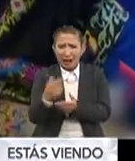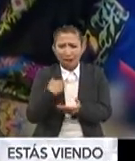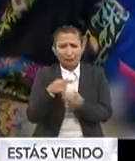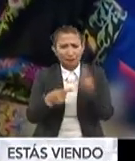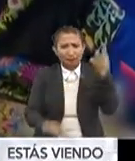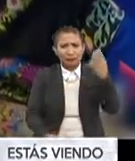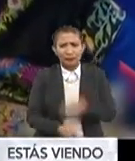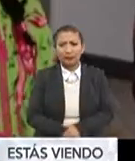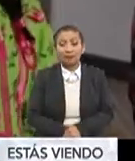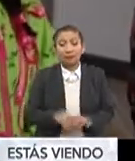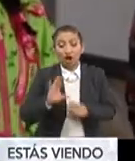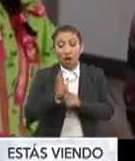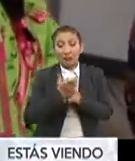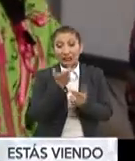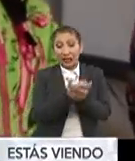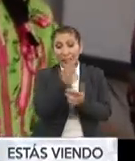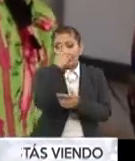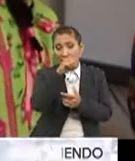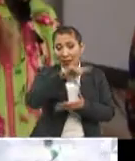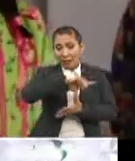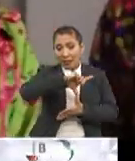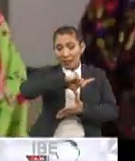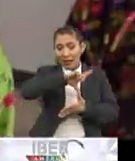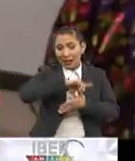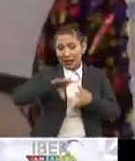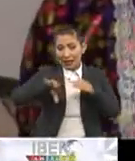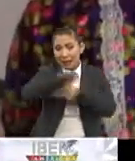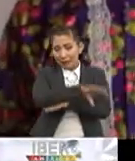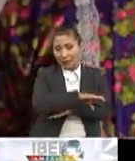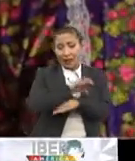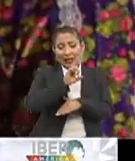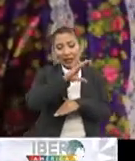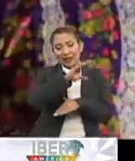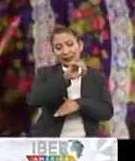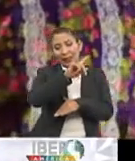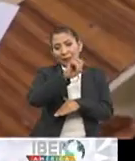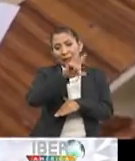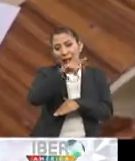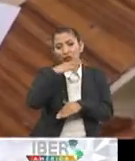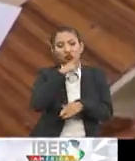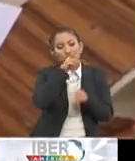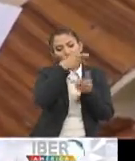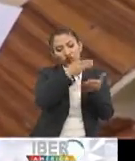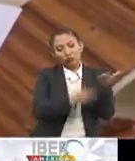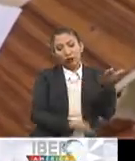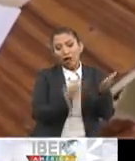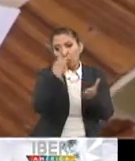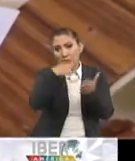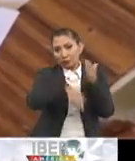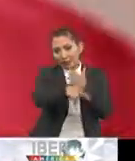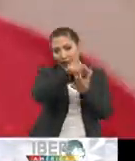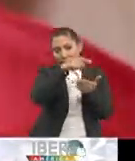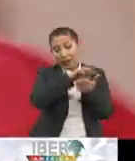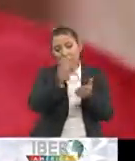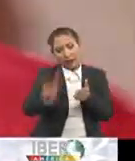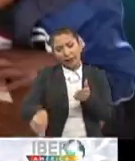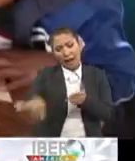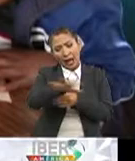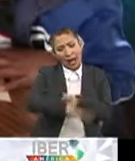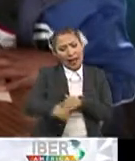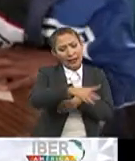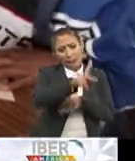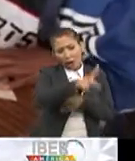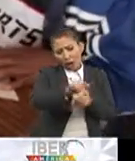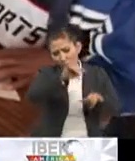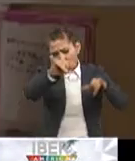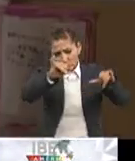countless. La Comisión Económica para América Latina y el Caribe, la CEPAL, en su reporte de 2016, reconoce que las áreas